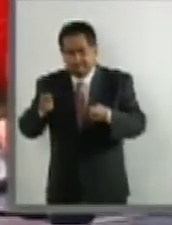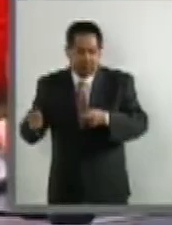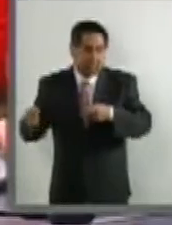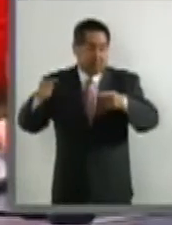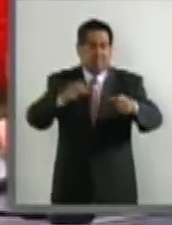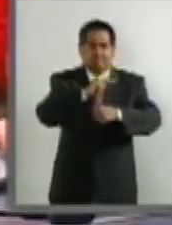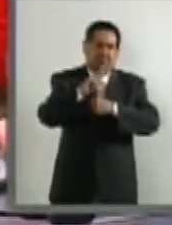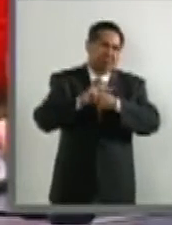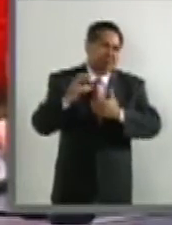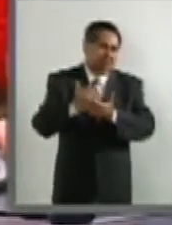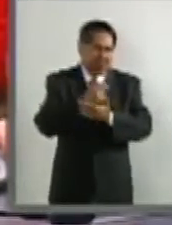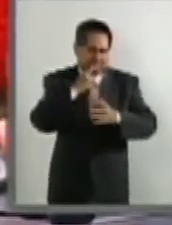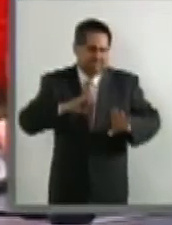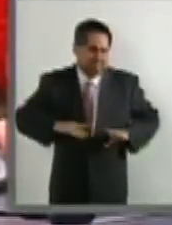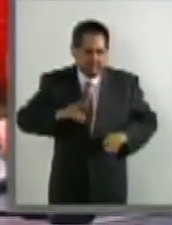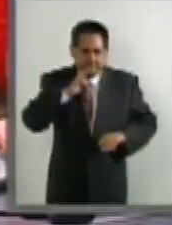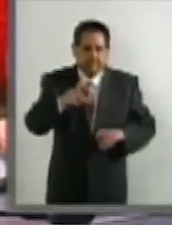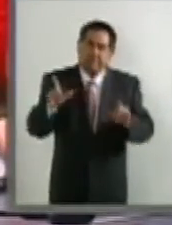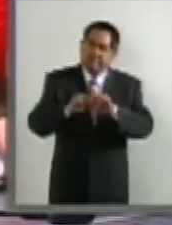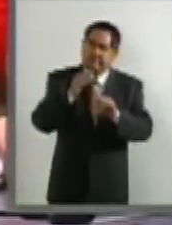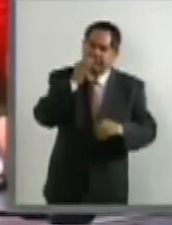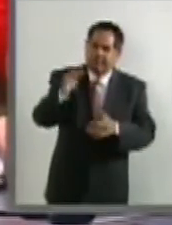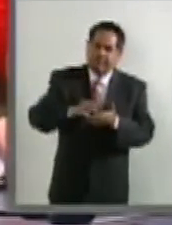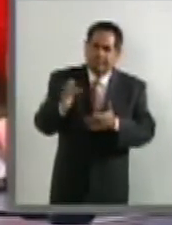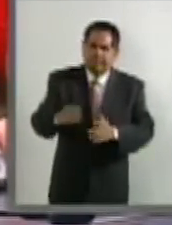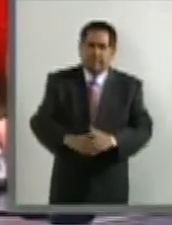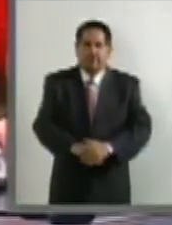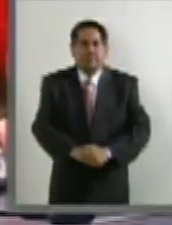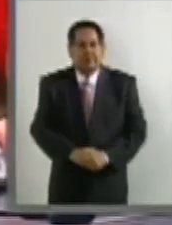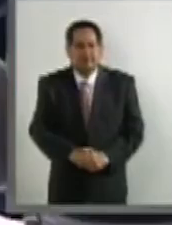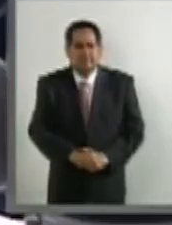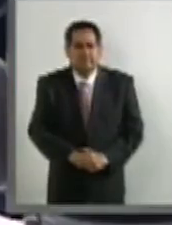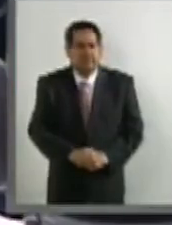gana el país. Es todo. Muchas gracias, muy amable, senador Mayans.